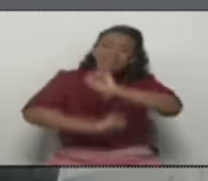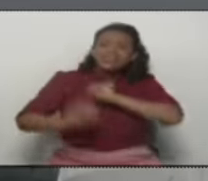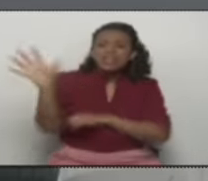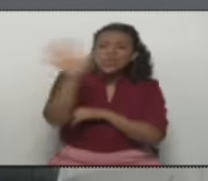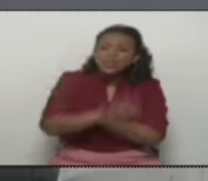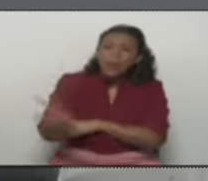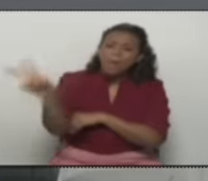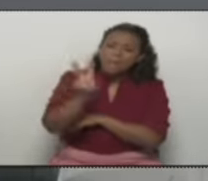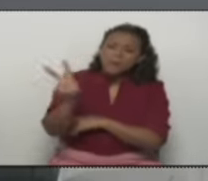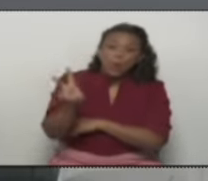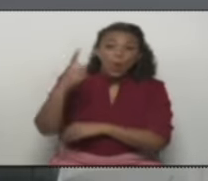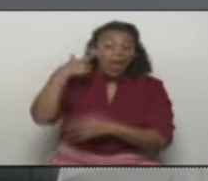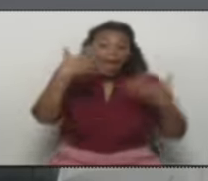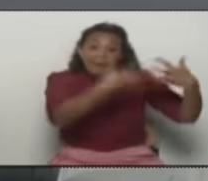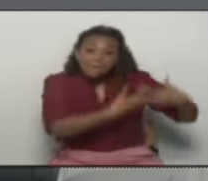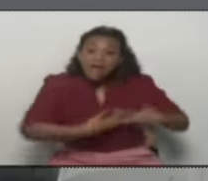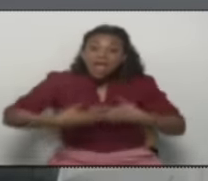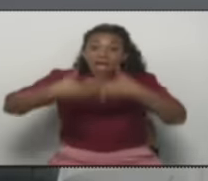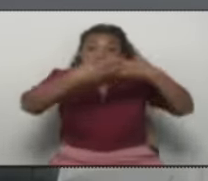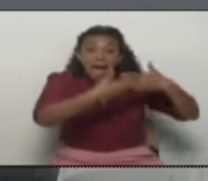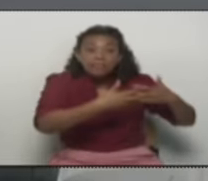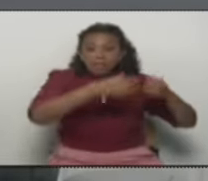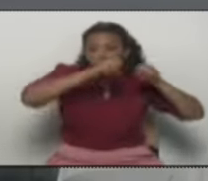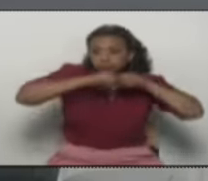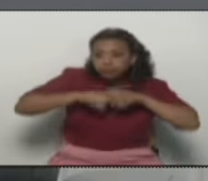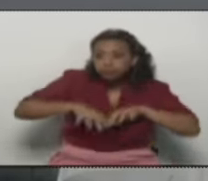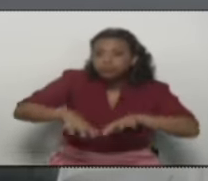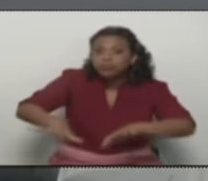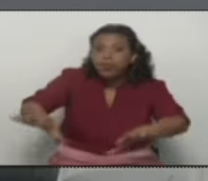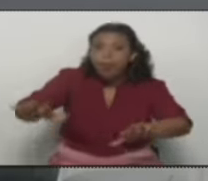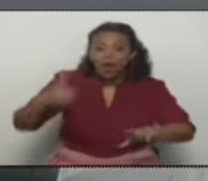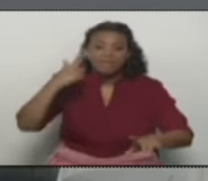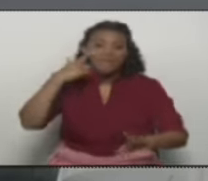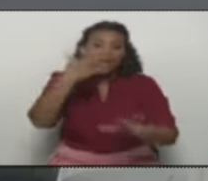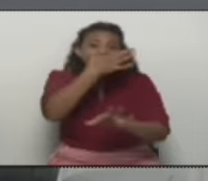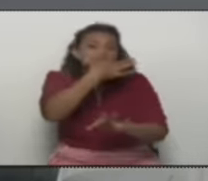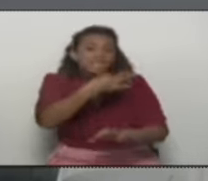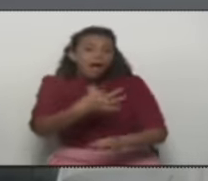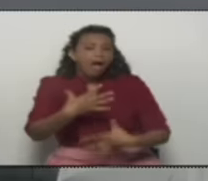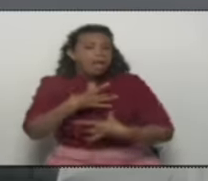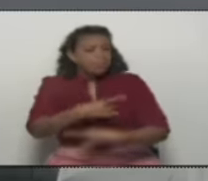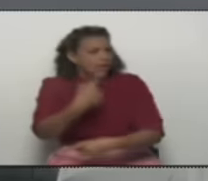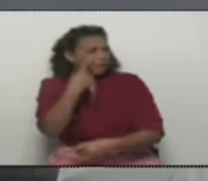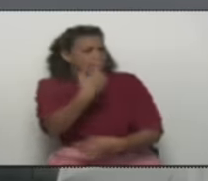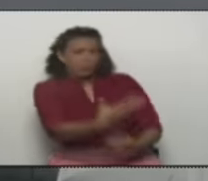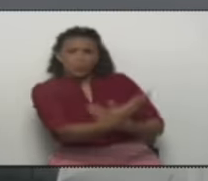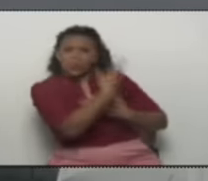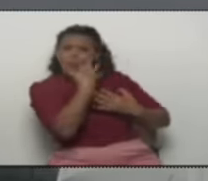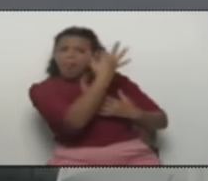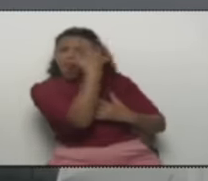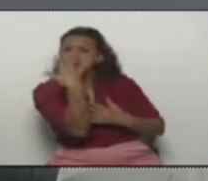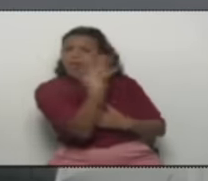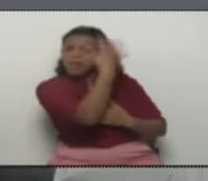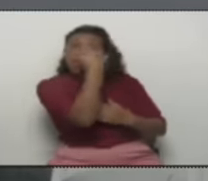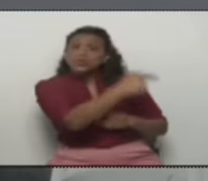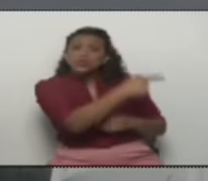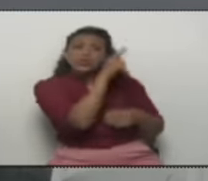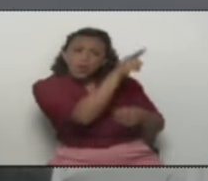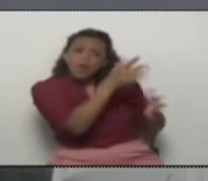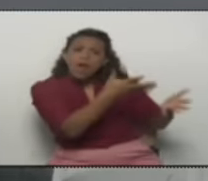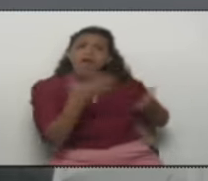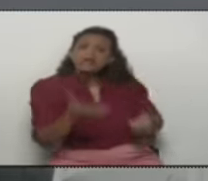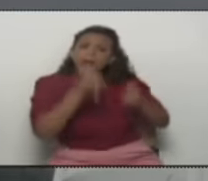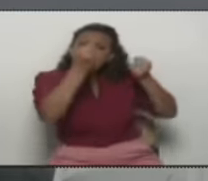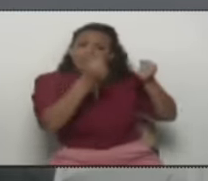decir, el imperio nos está recolonizando por una vía que es muy interesante, que no es nada más el engaño y la decepción, sino